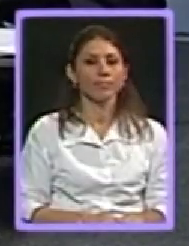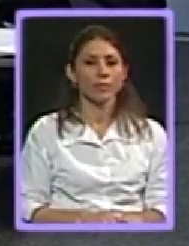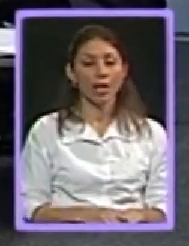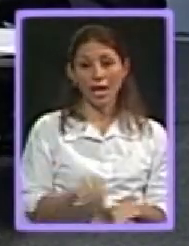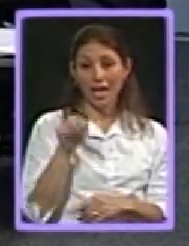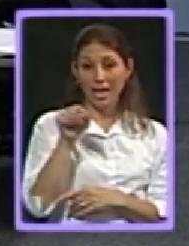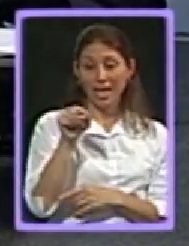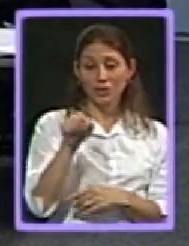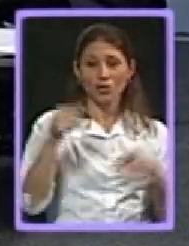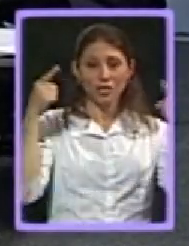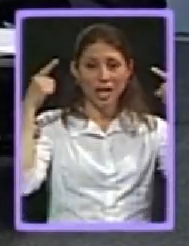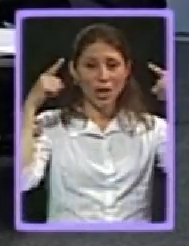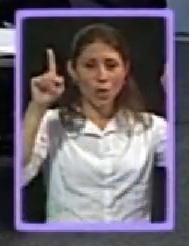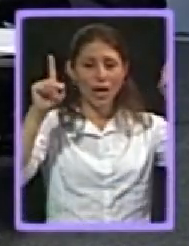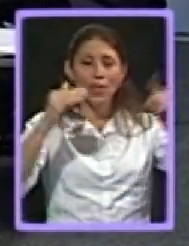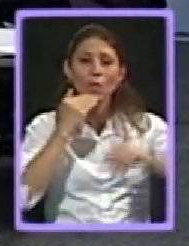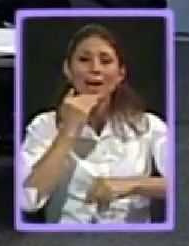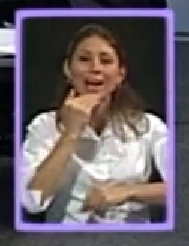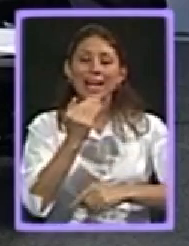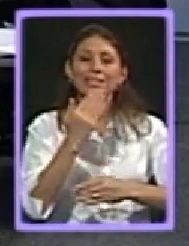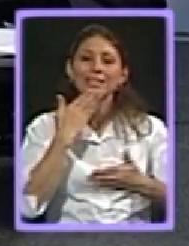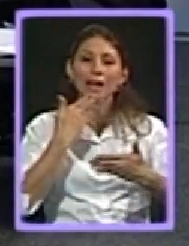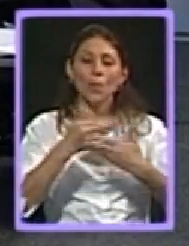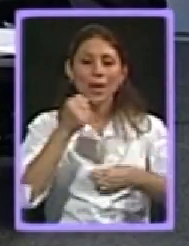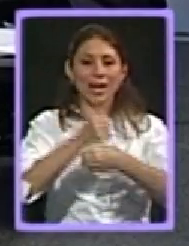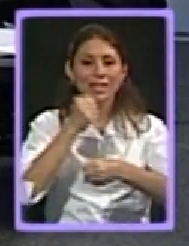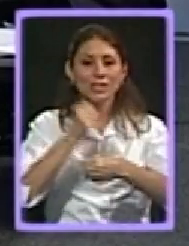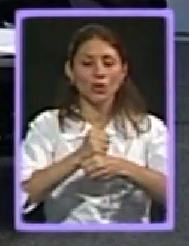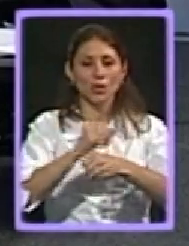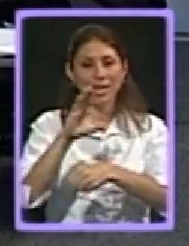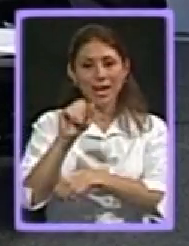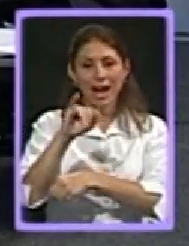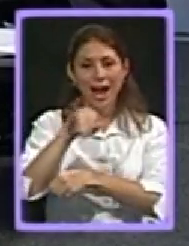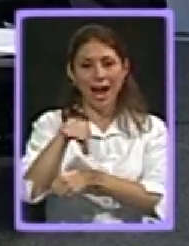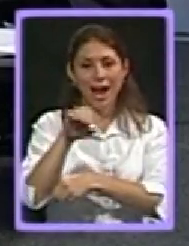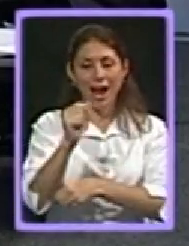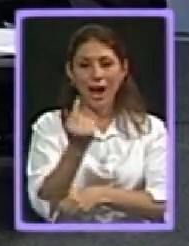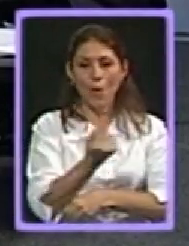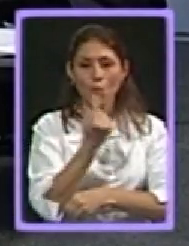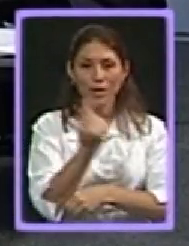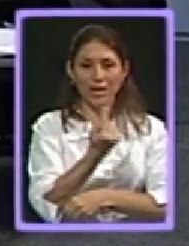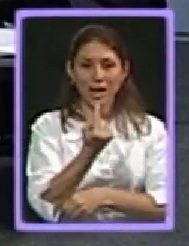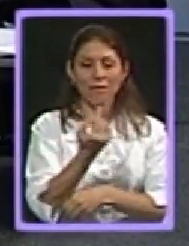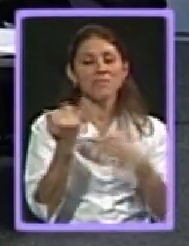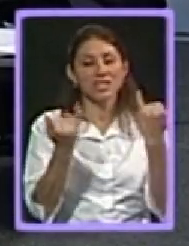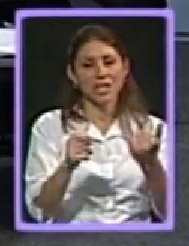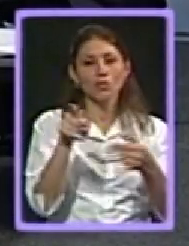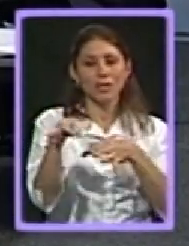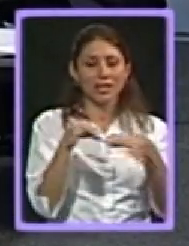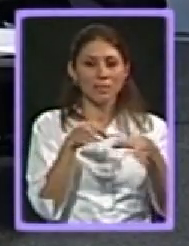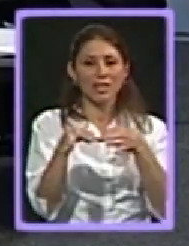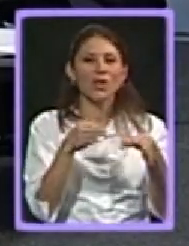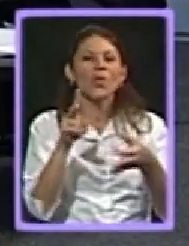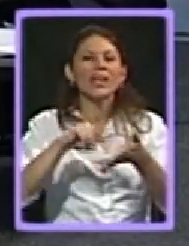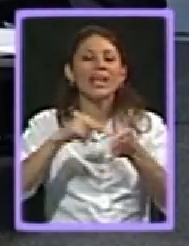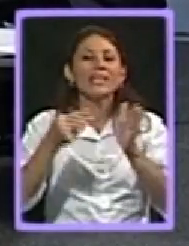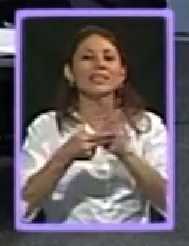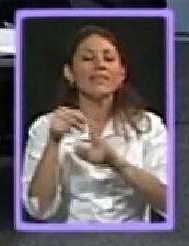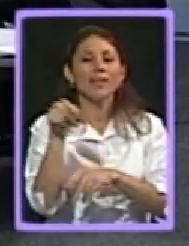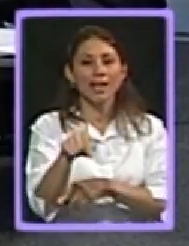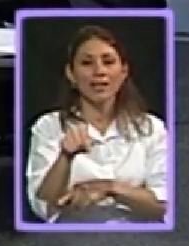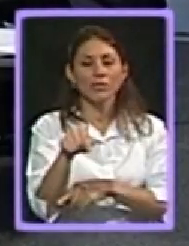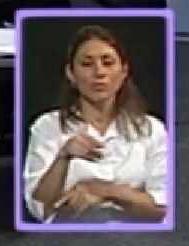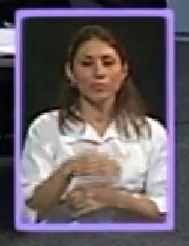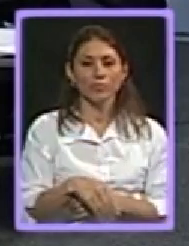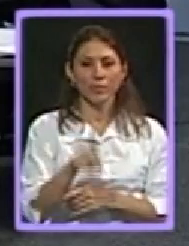a la buena gestión de Caja Única. Ya usted le explicó a las amigas y amigos un poco de qué iba la cosa de la Caja Única, de qué